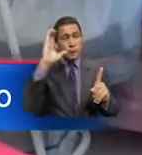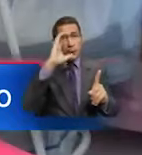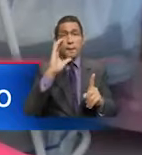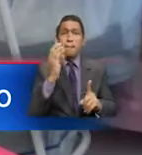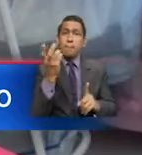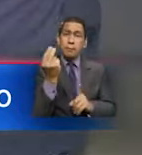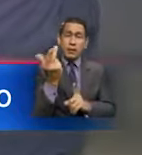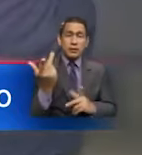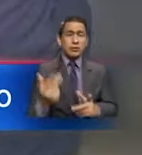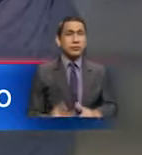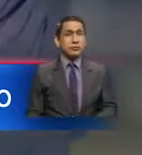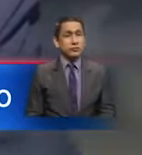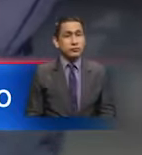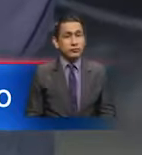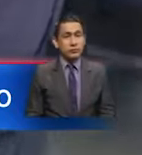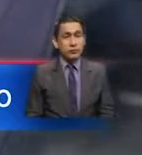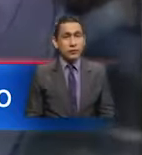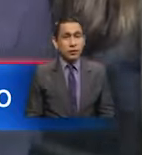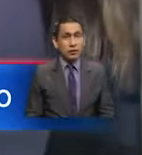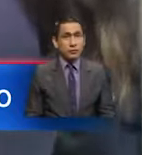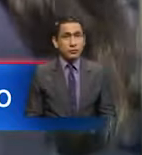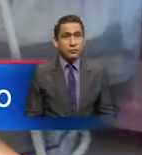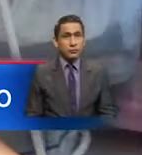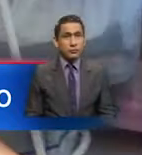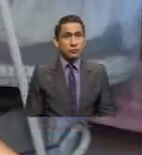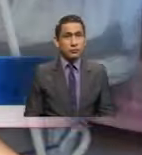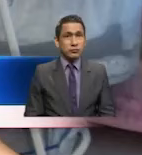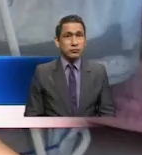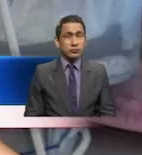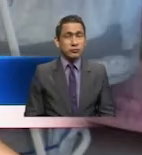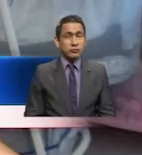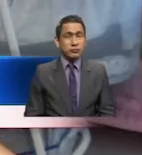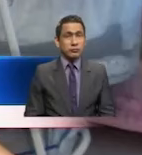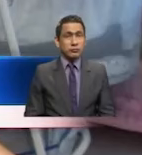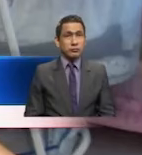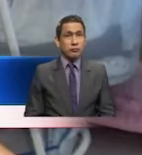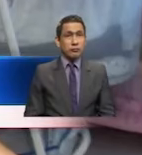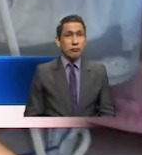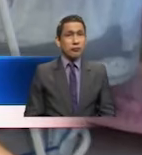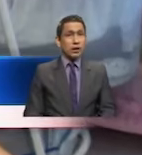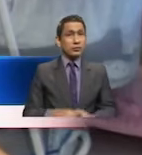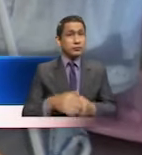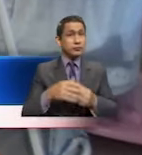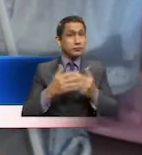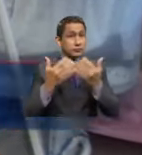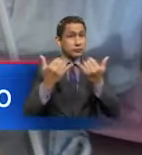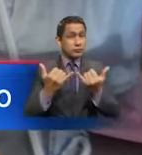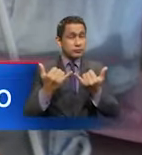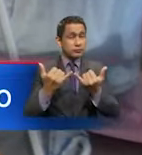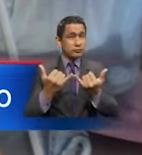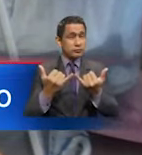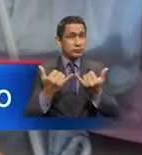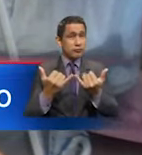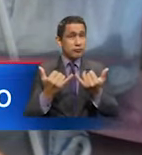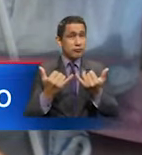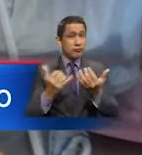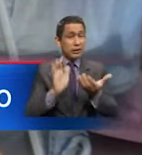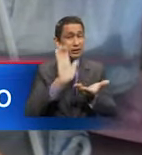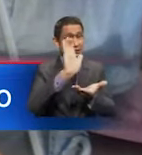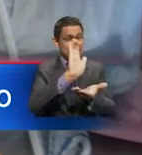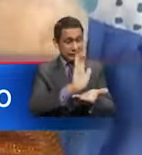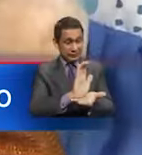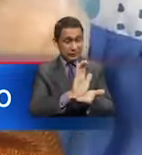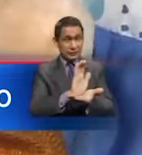Ya tenemos, gracias a Dios, el donante. Está el caso ahorita, nos mandaron del IES al